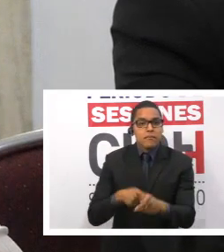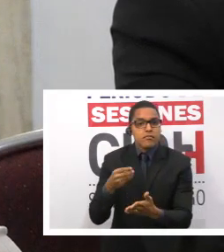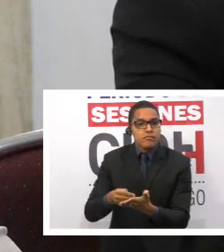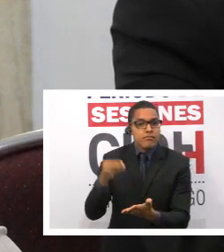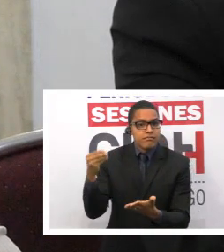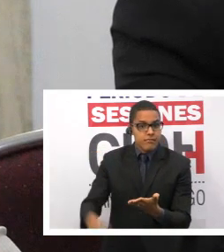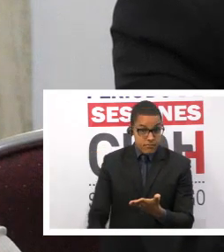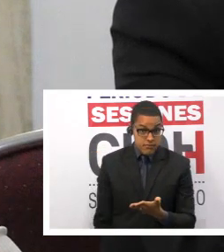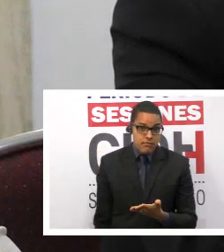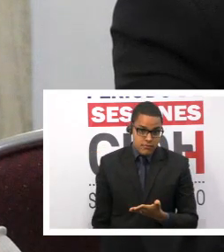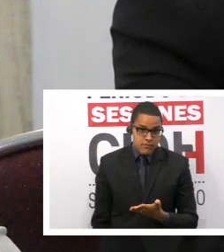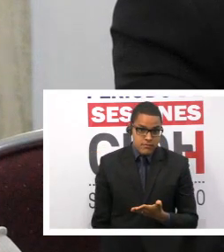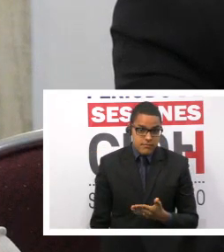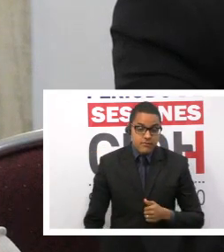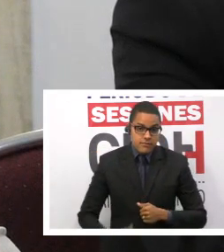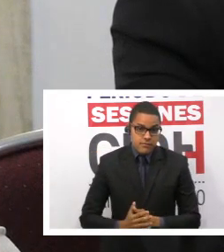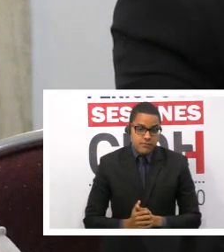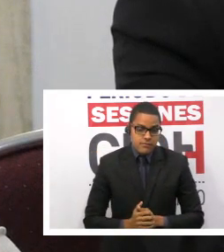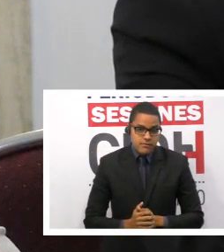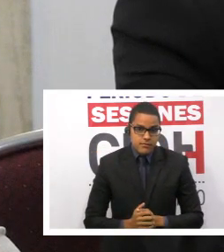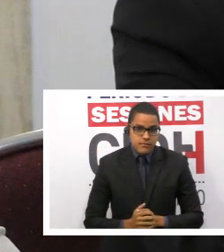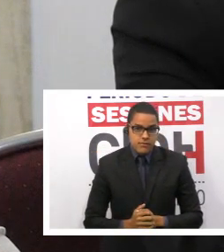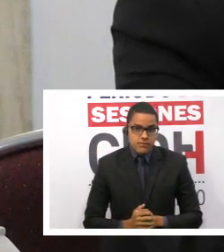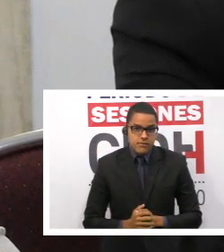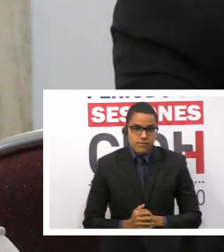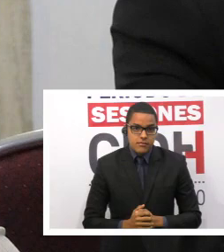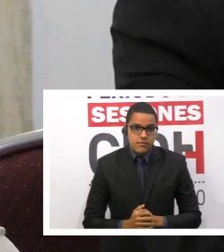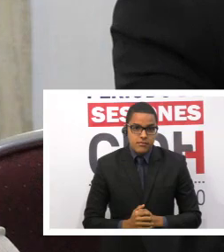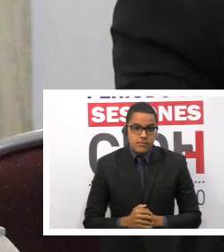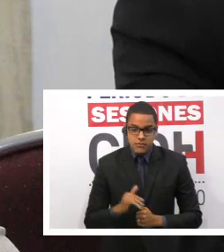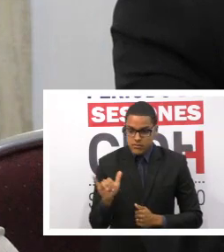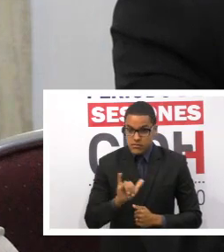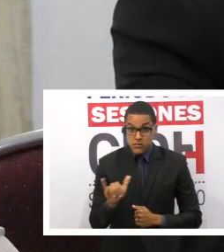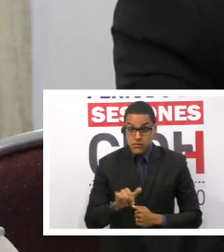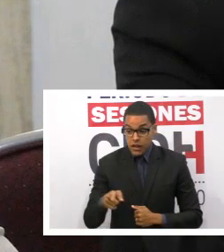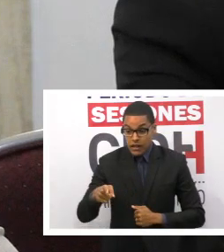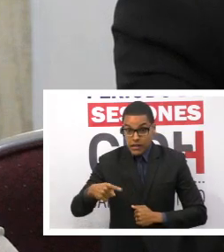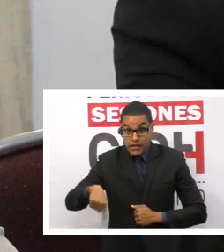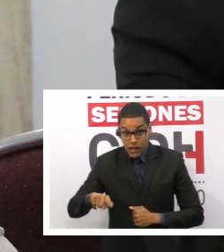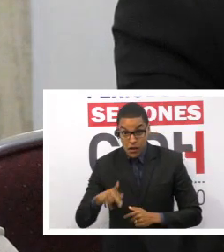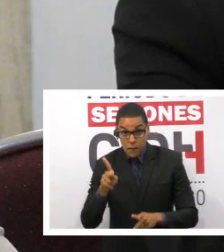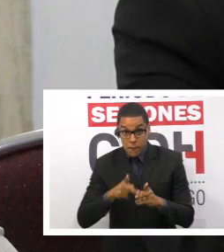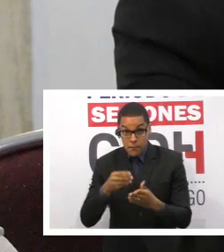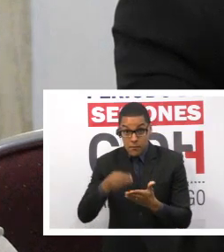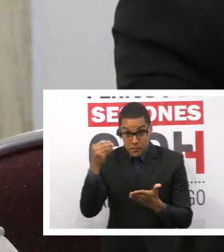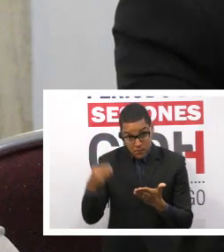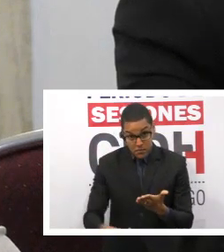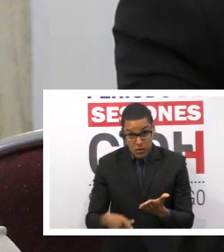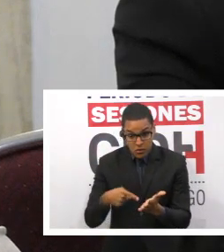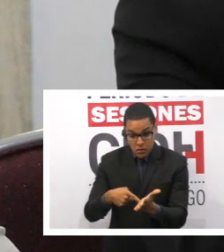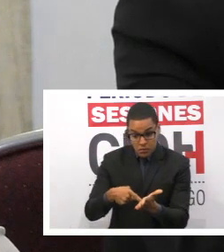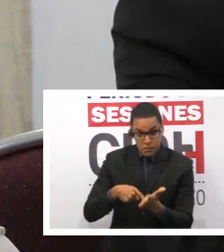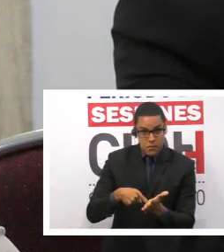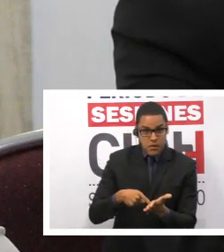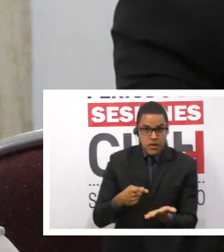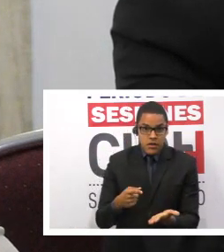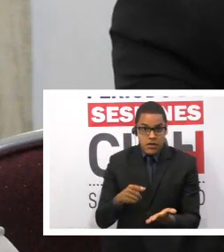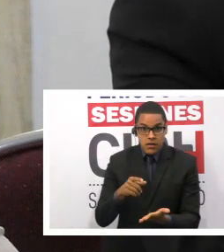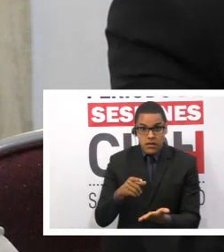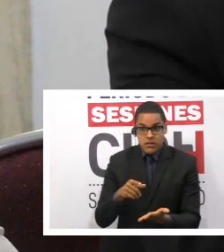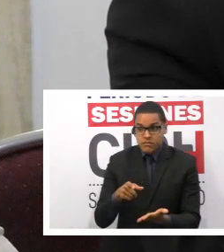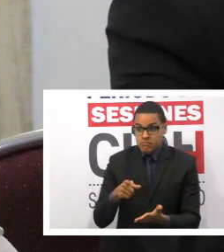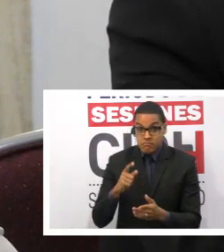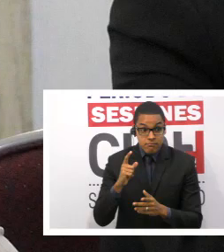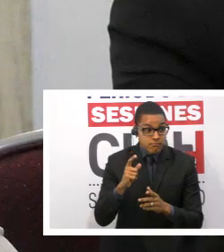combate evasión fiscal que se estima que podría recaudar el equivalente a 160 billones de dólares lo que representa casi